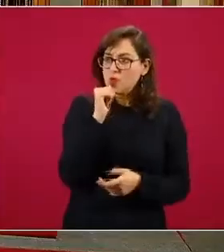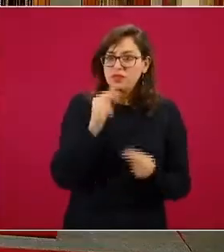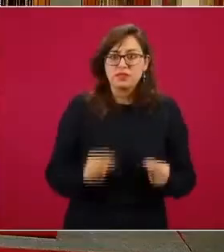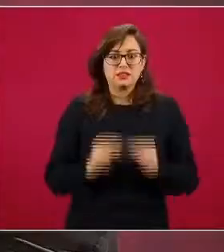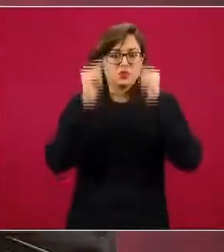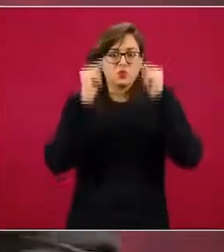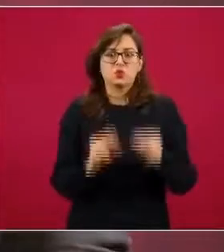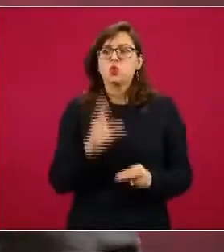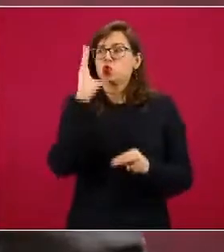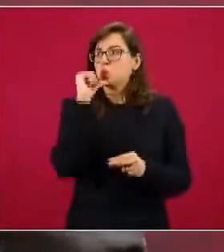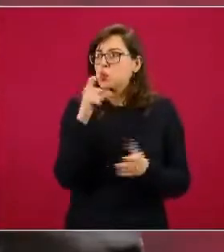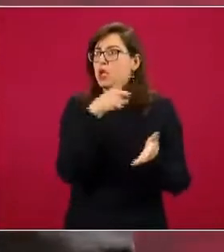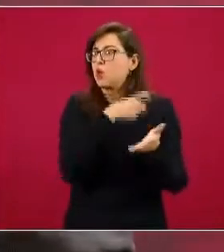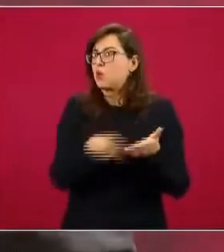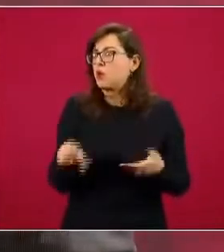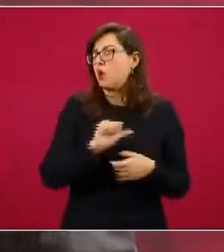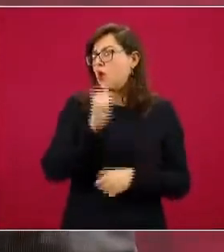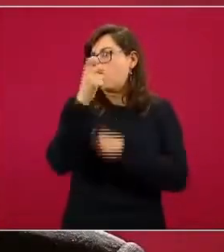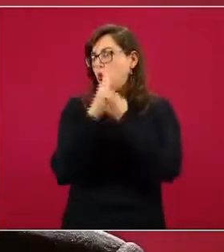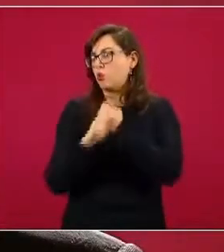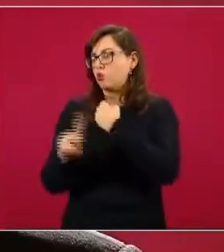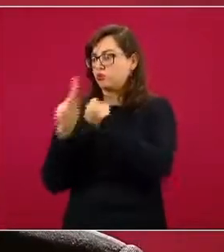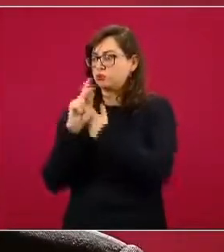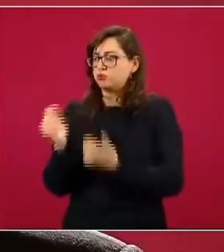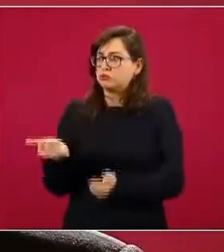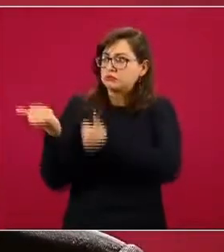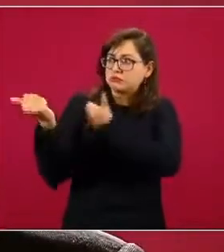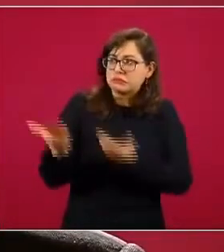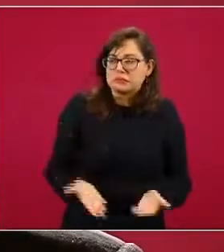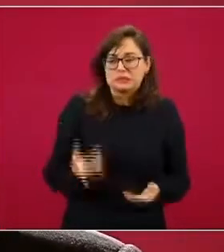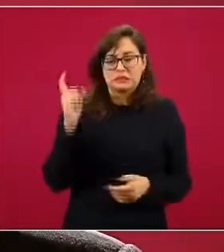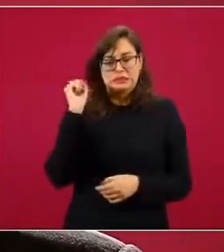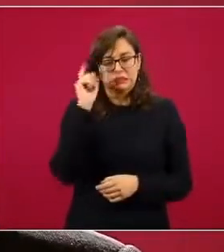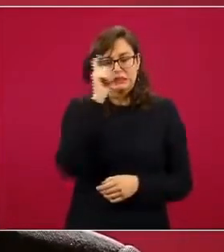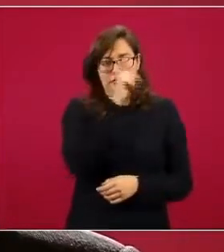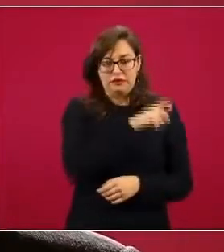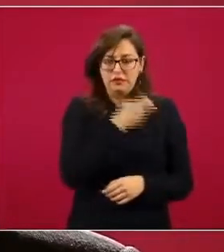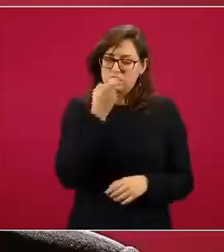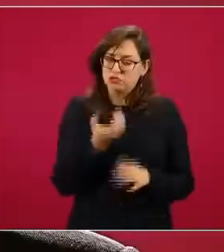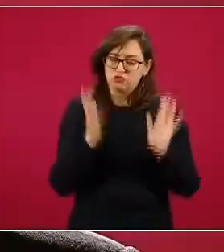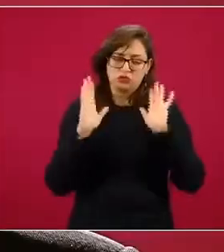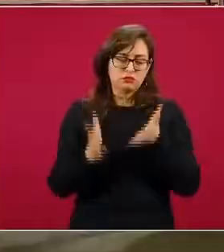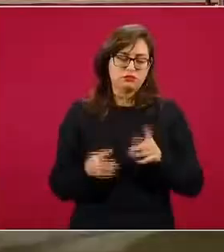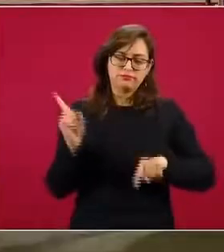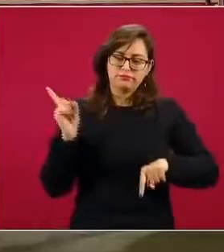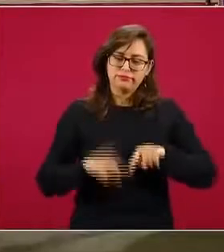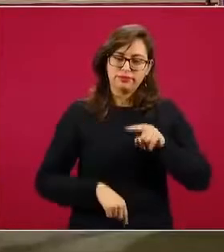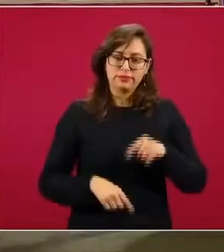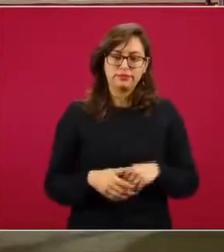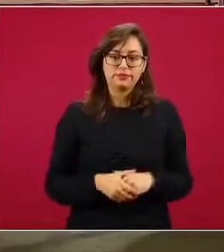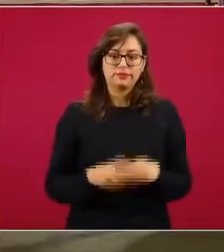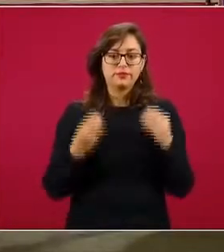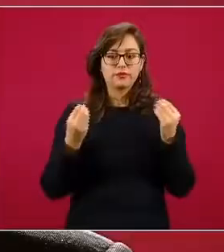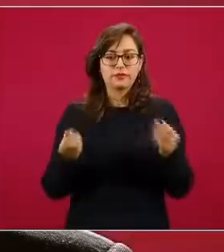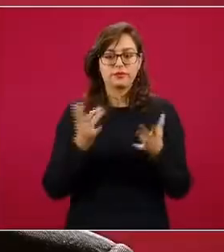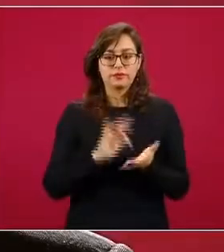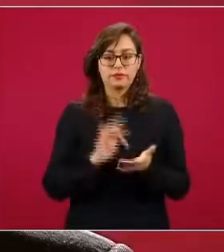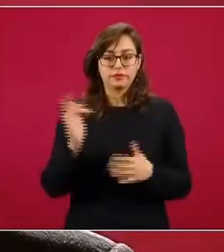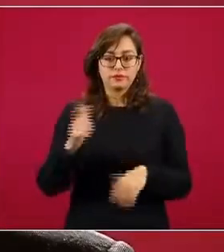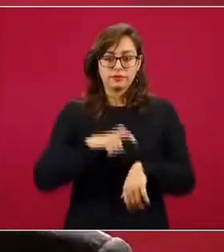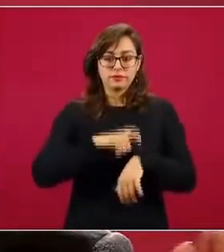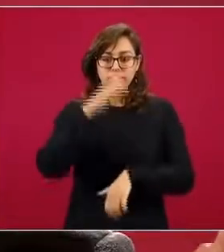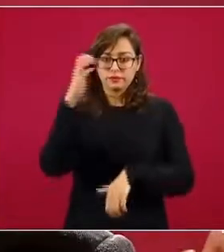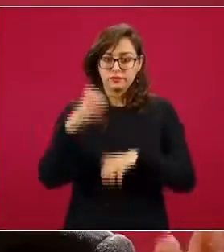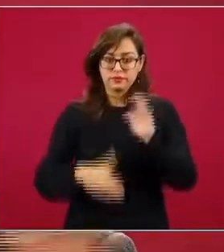mercado, de acceso al mercado del gobierno mexicano para las compras públicas de insumos para la salud. Muchas gracias, se nos